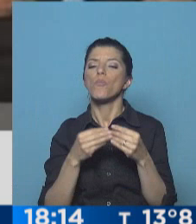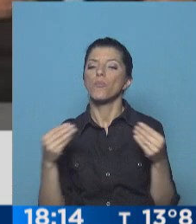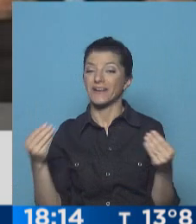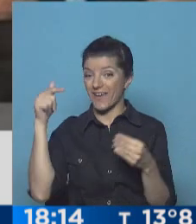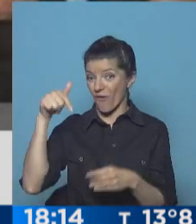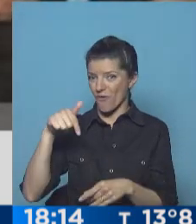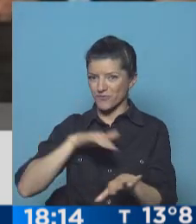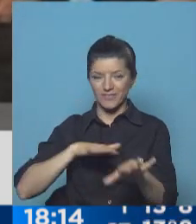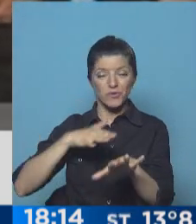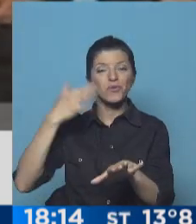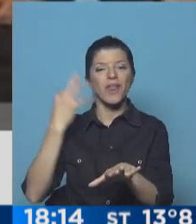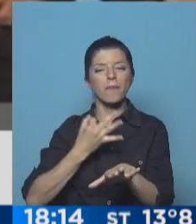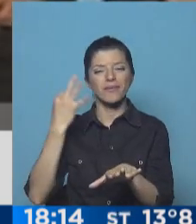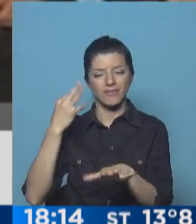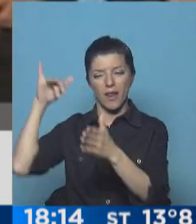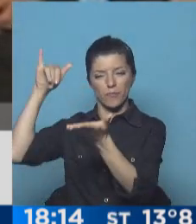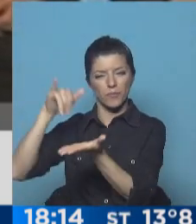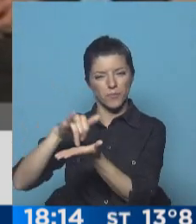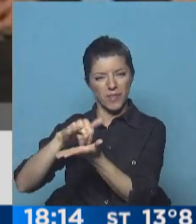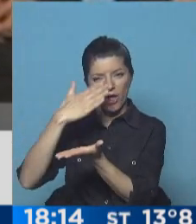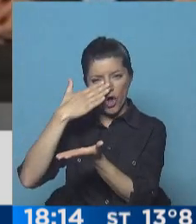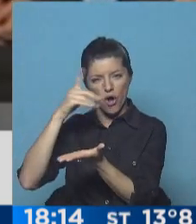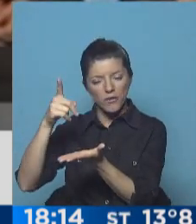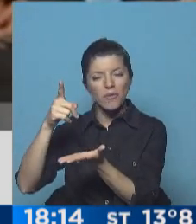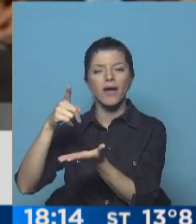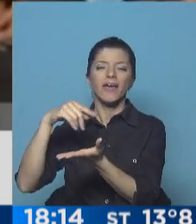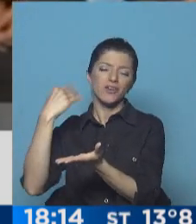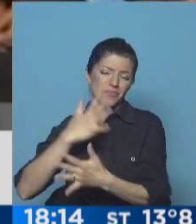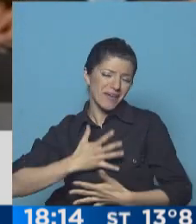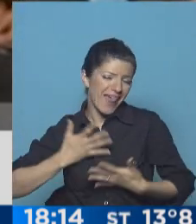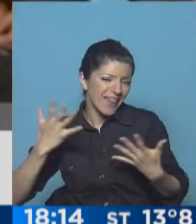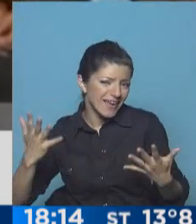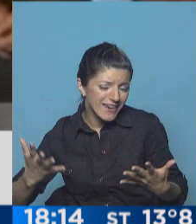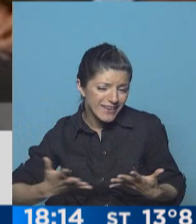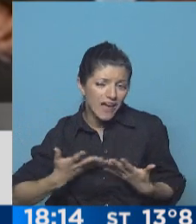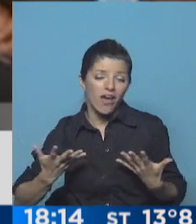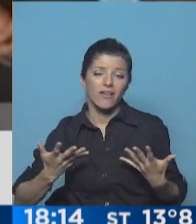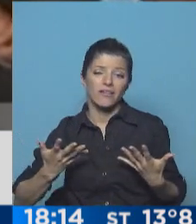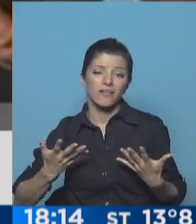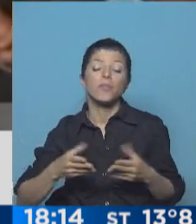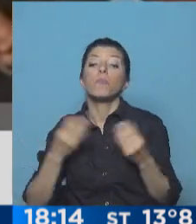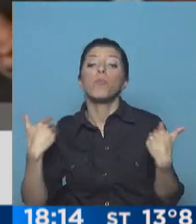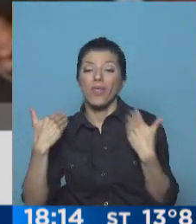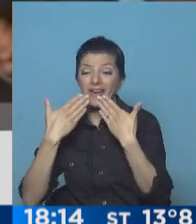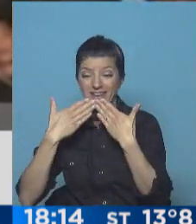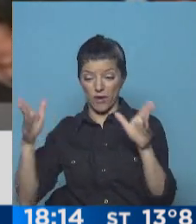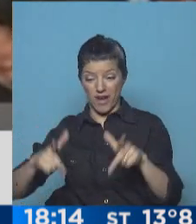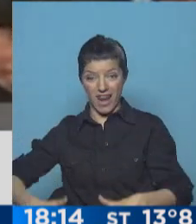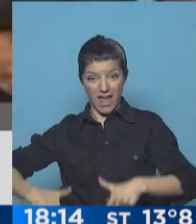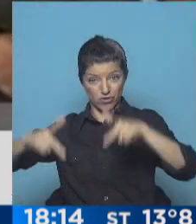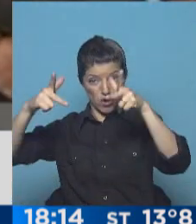muy especial para el aeropuerto de Córdoba que estamos viviendo con mucha alegría, que tiene que ver con la inauguración de la nueva torre de